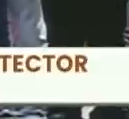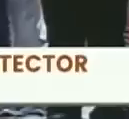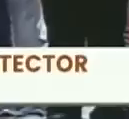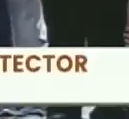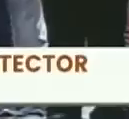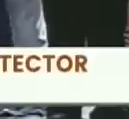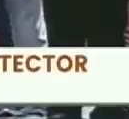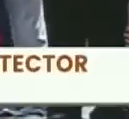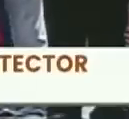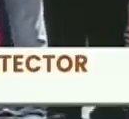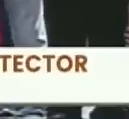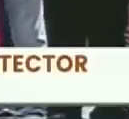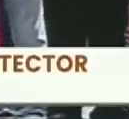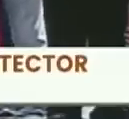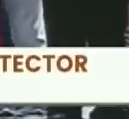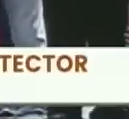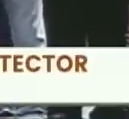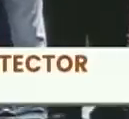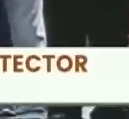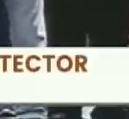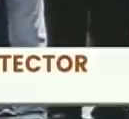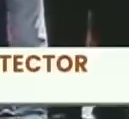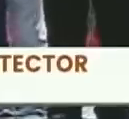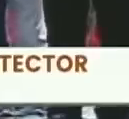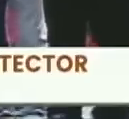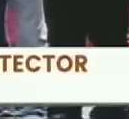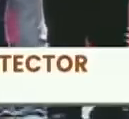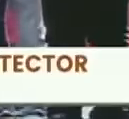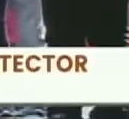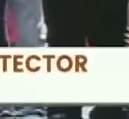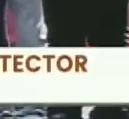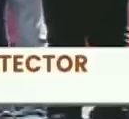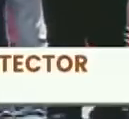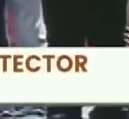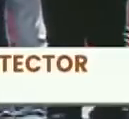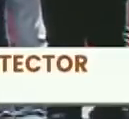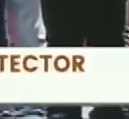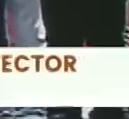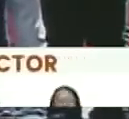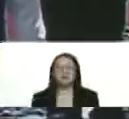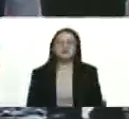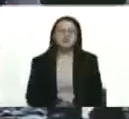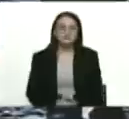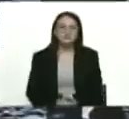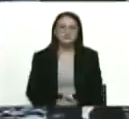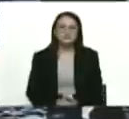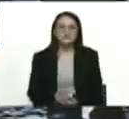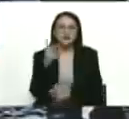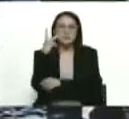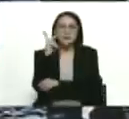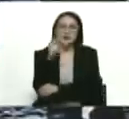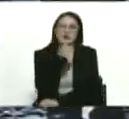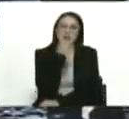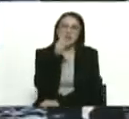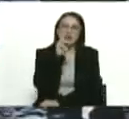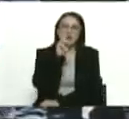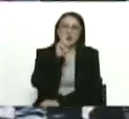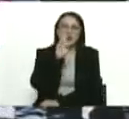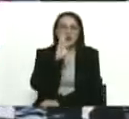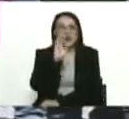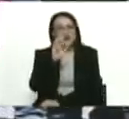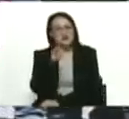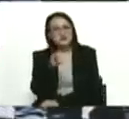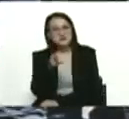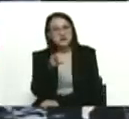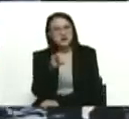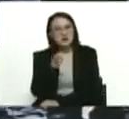planificar, ver cuál es la situación exacta de cada municipio, de cada parroquia, de cada VCH. Que